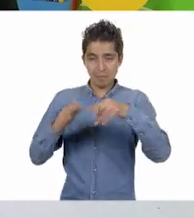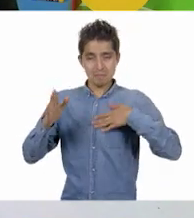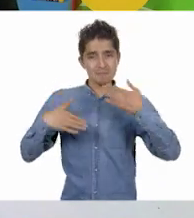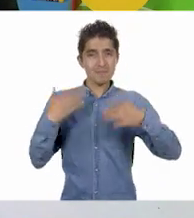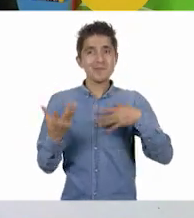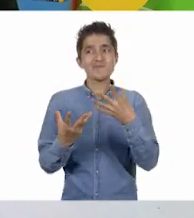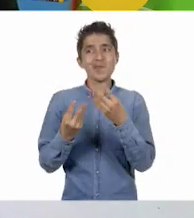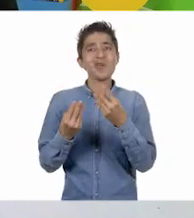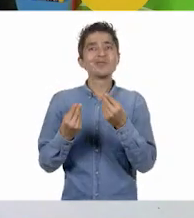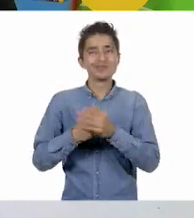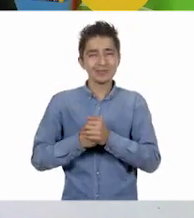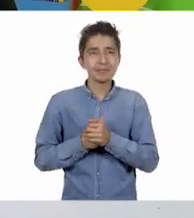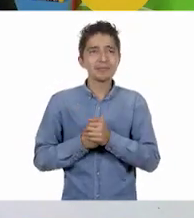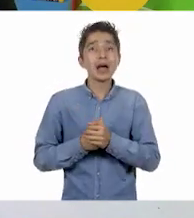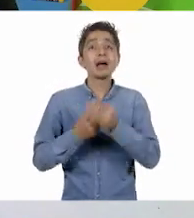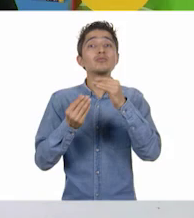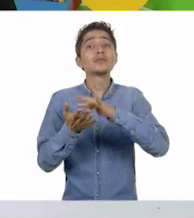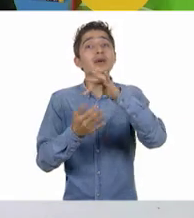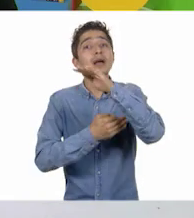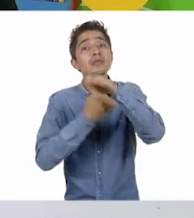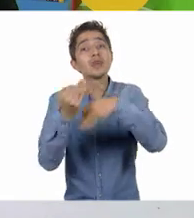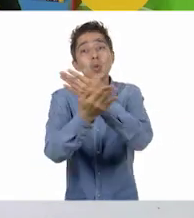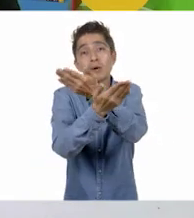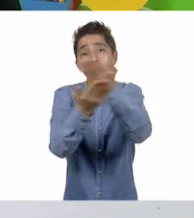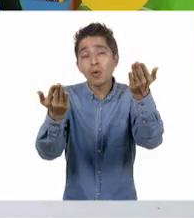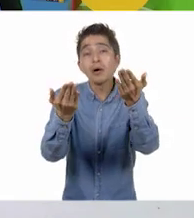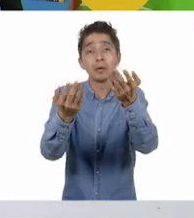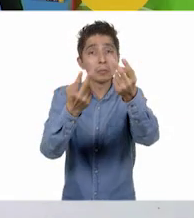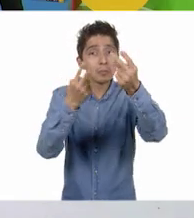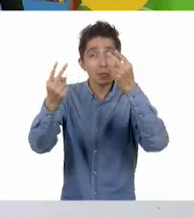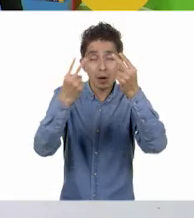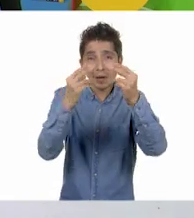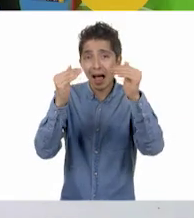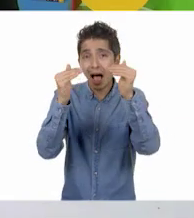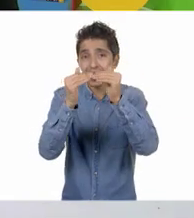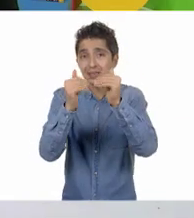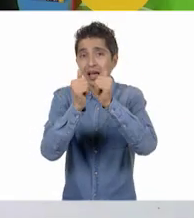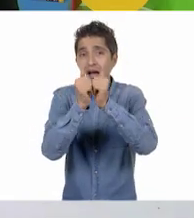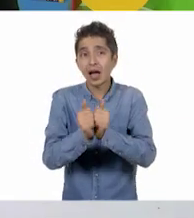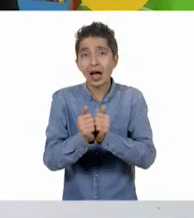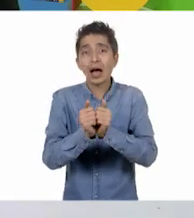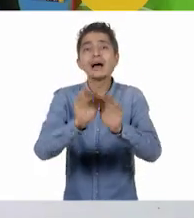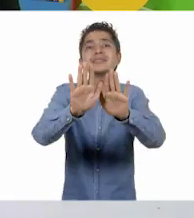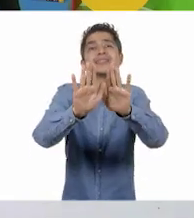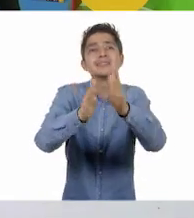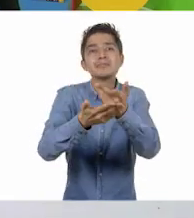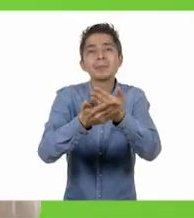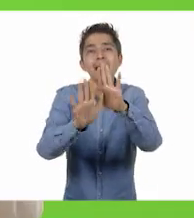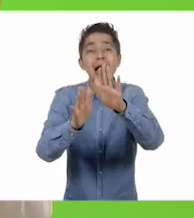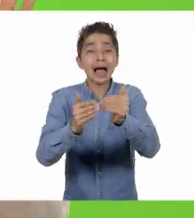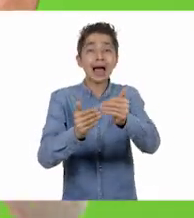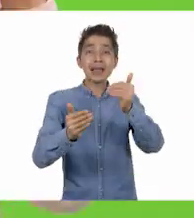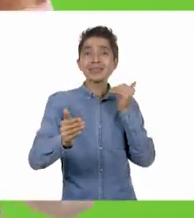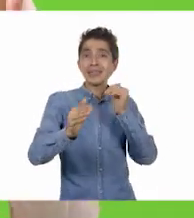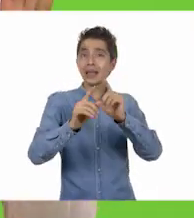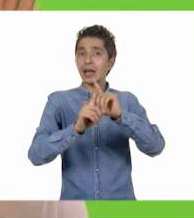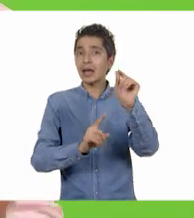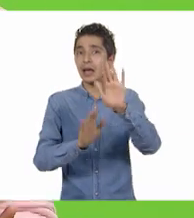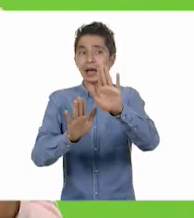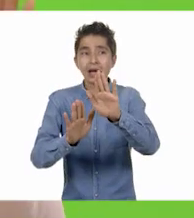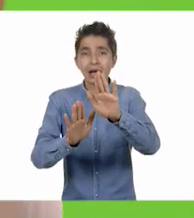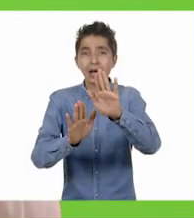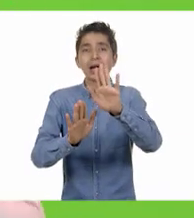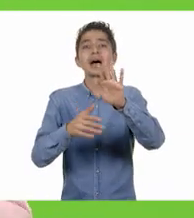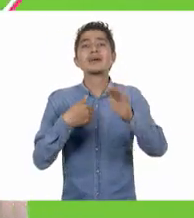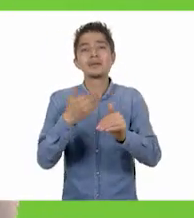divertimos mucho. Sí. Y gracias a todas y todos los que nos acompañan desde casa. Oigan, esperen. Antes de irnos, quiero